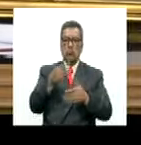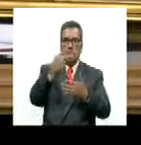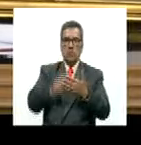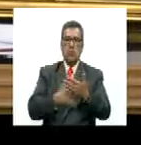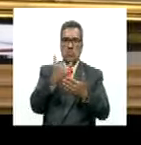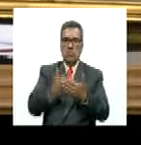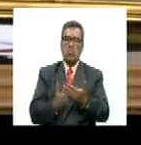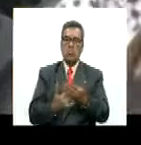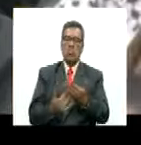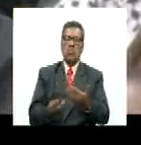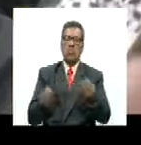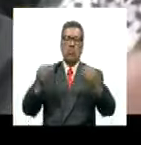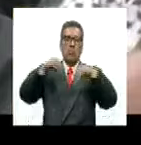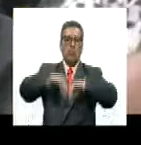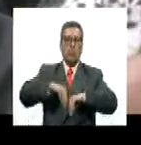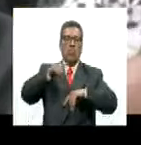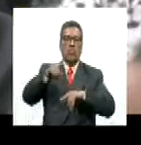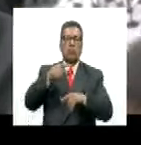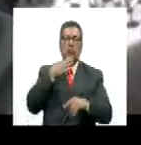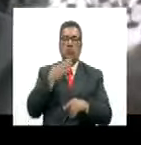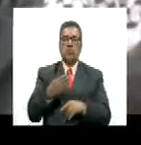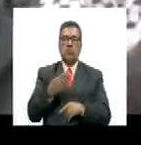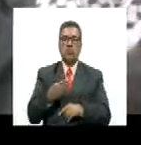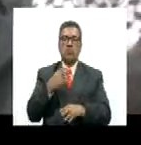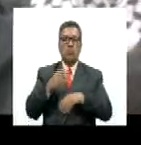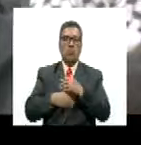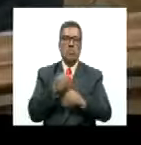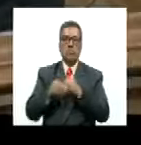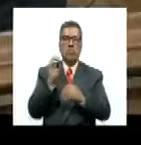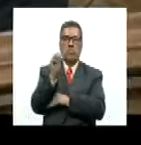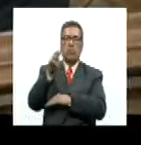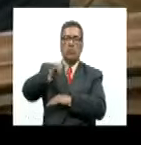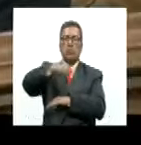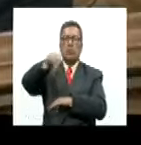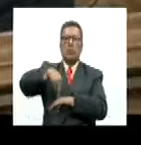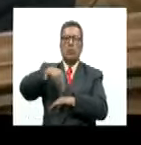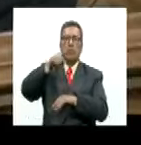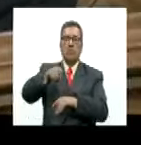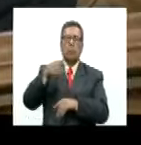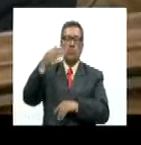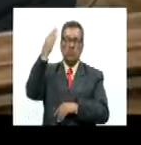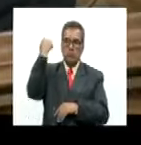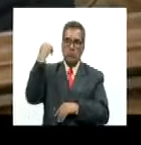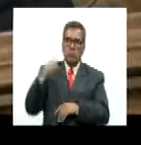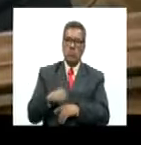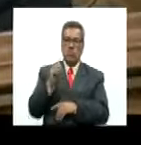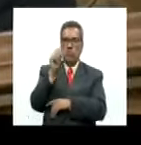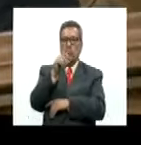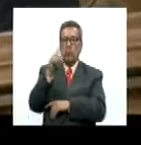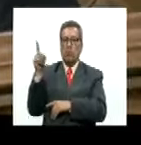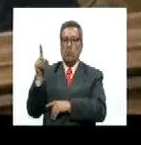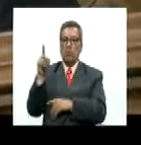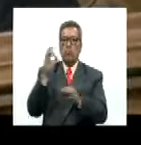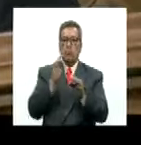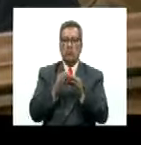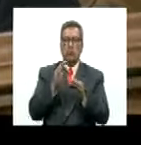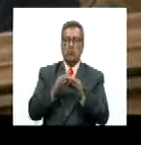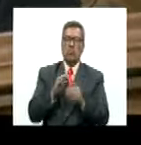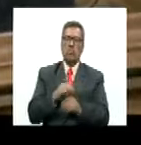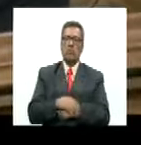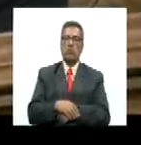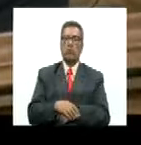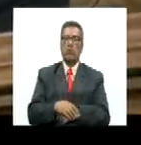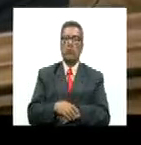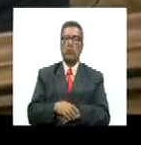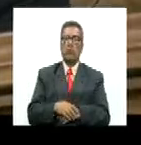proyecto de acuerdo respecto a la solicitud que hiciera la Asamblea Nacional el pasado 11 de